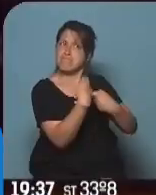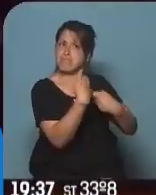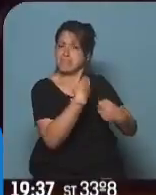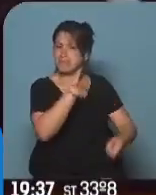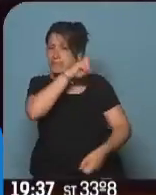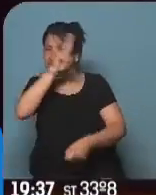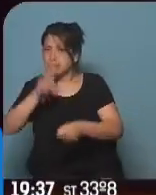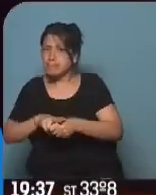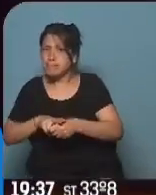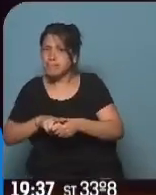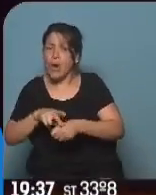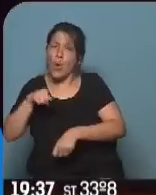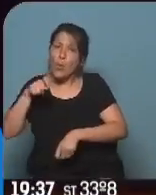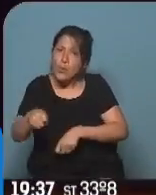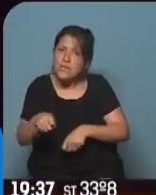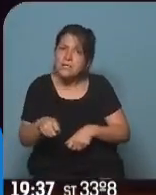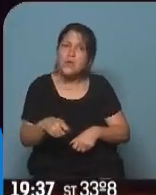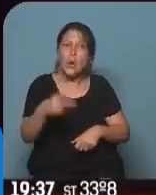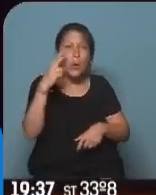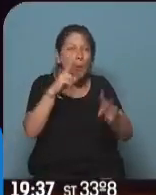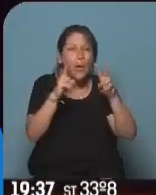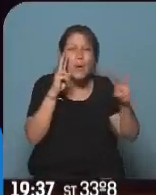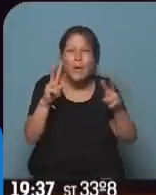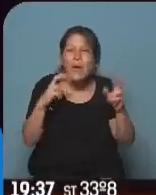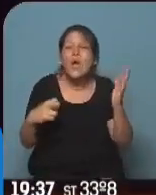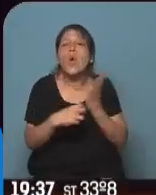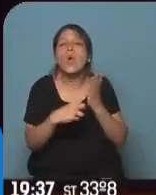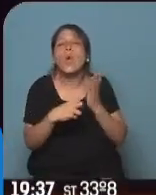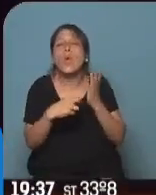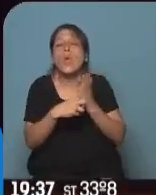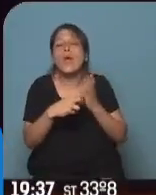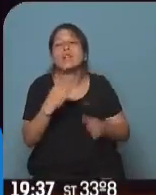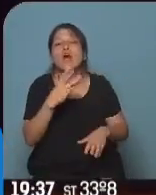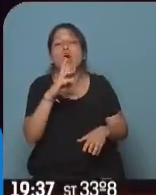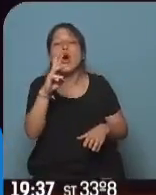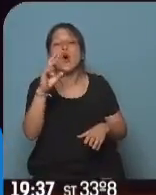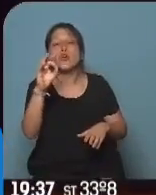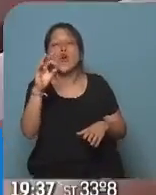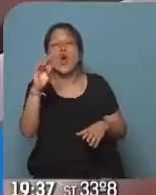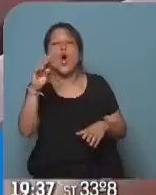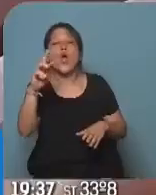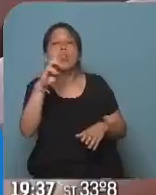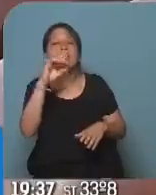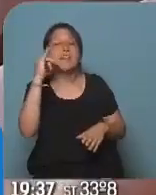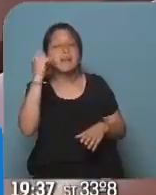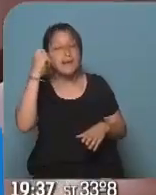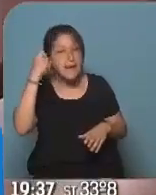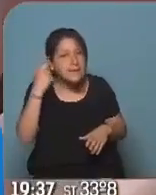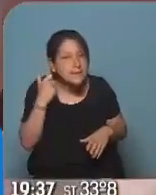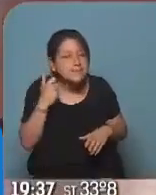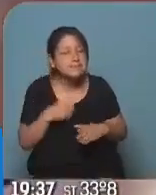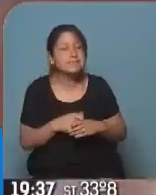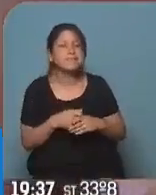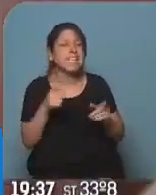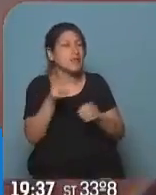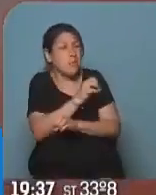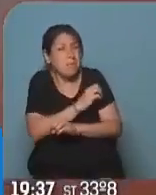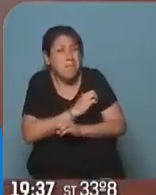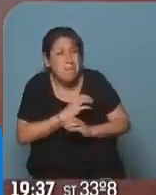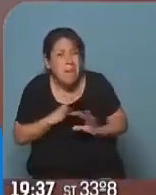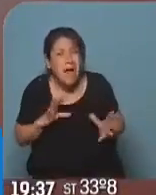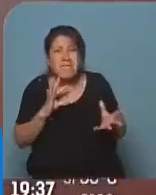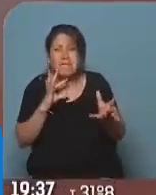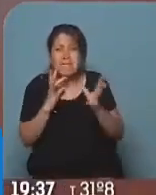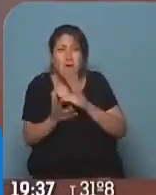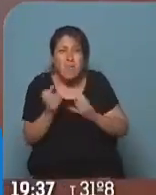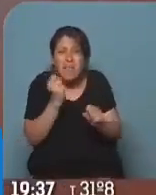juez Rodríguez. ¿Qué nos muestra esto? Es una inmoralidad que los jueces que apañaron y que garantizaron la corrupción